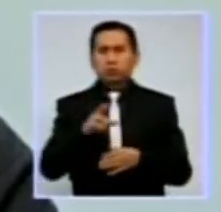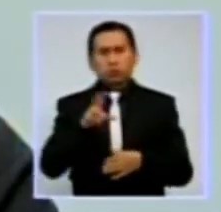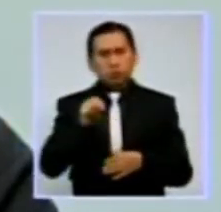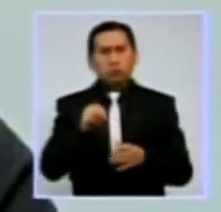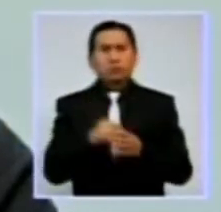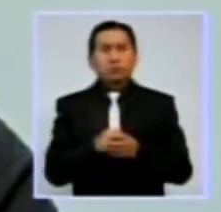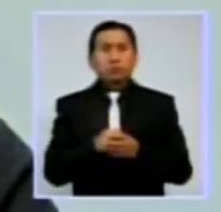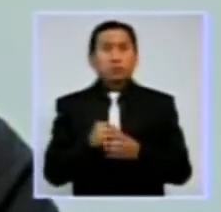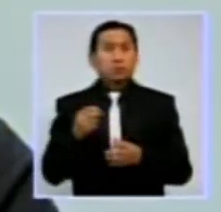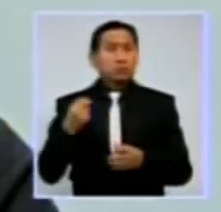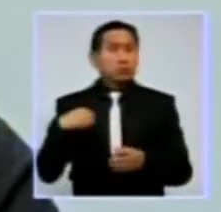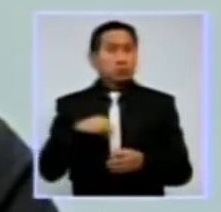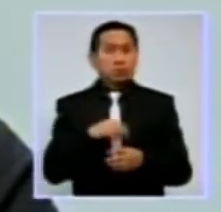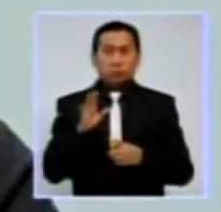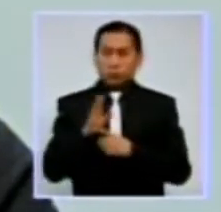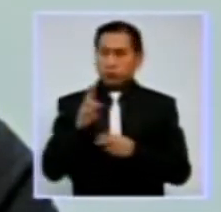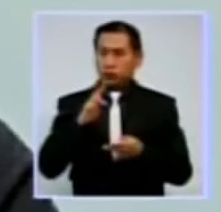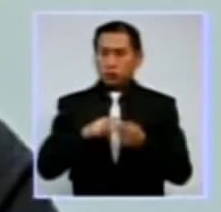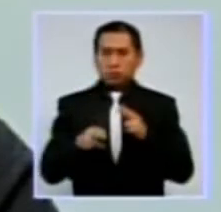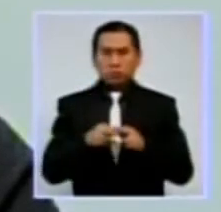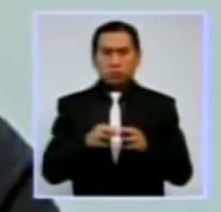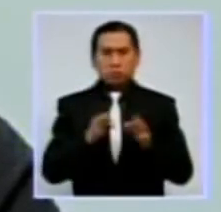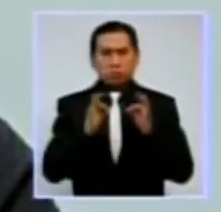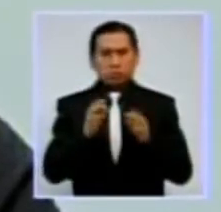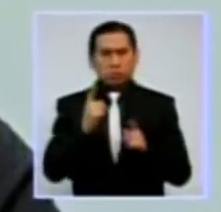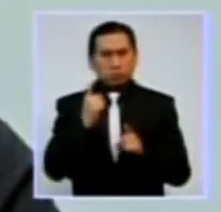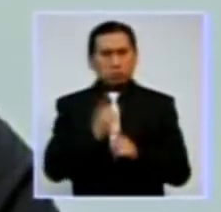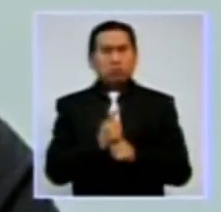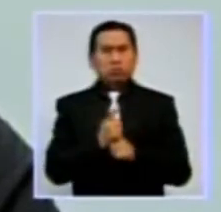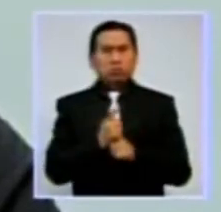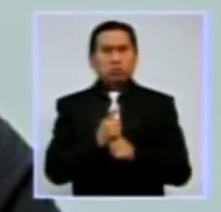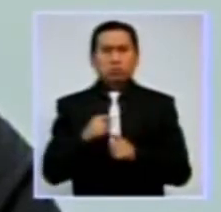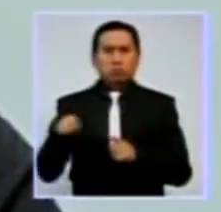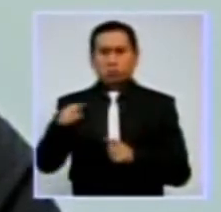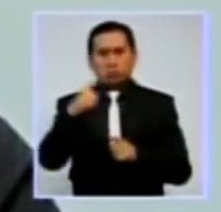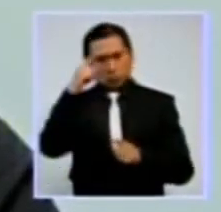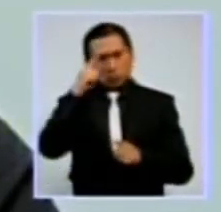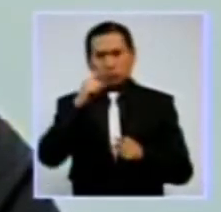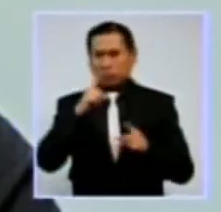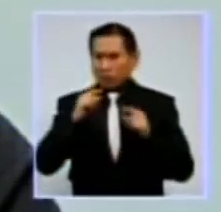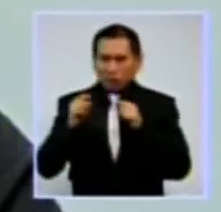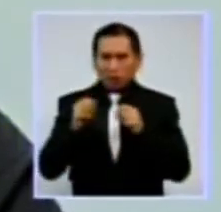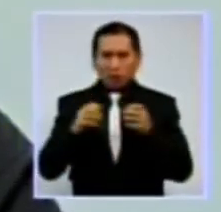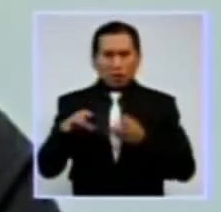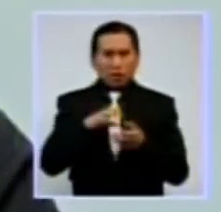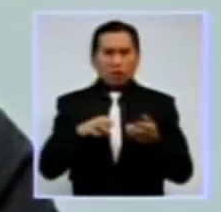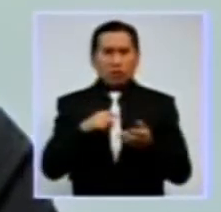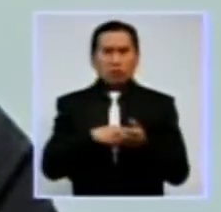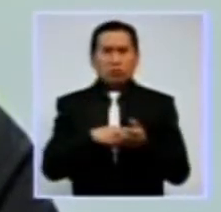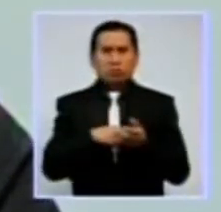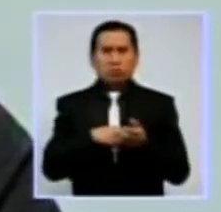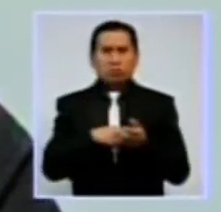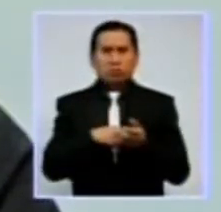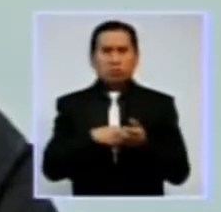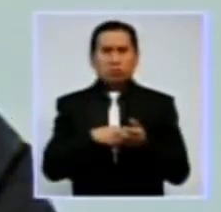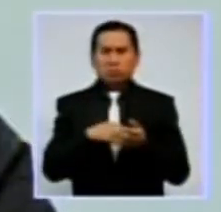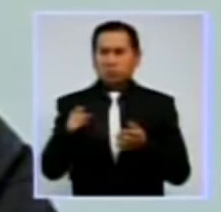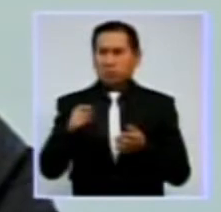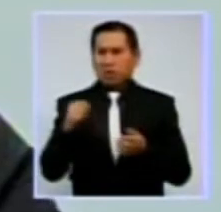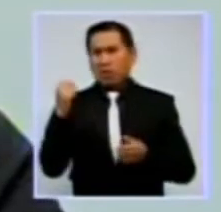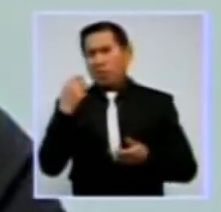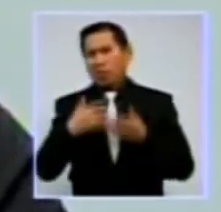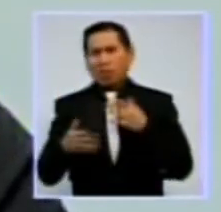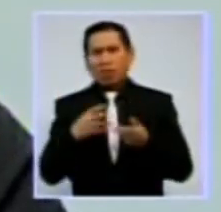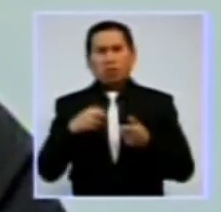queremos mostrar los números exactos y evitar cualquier tipo de comentario de tipo antoja disco